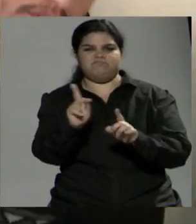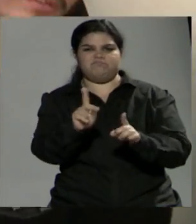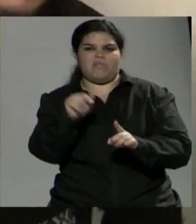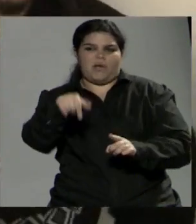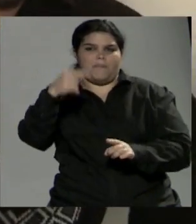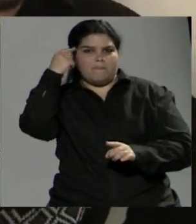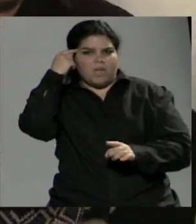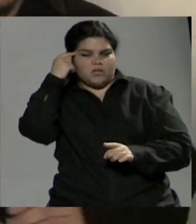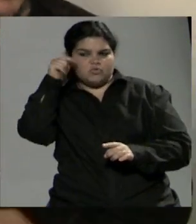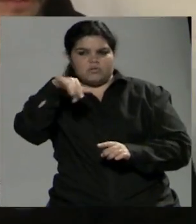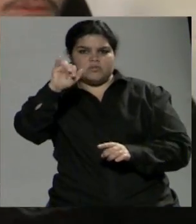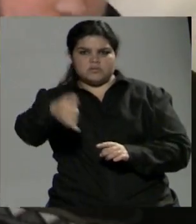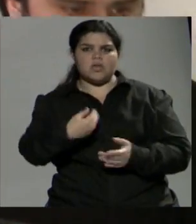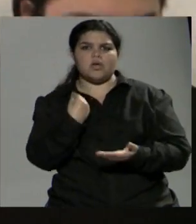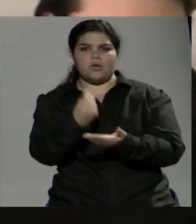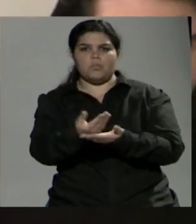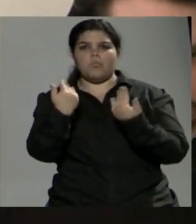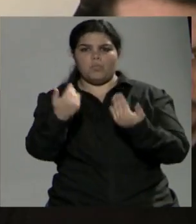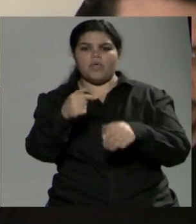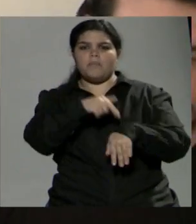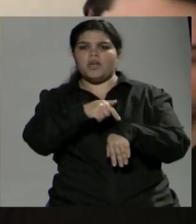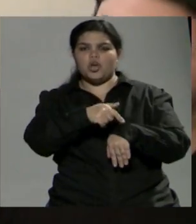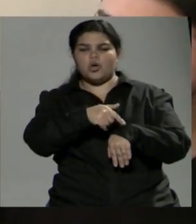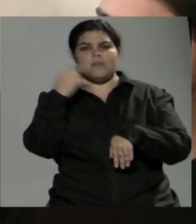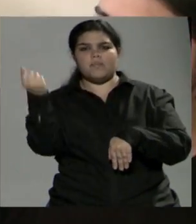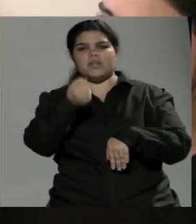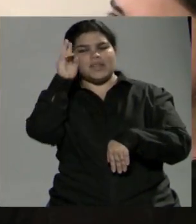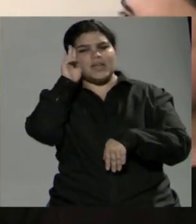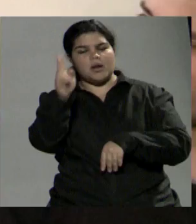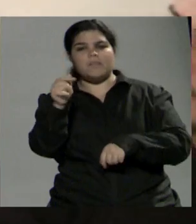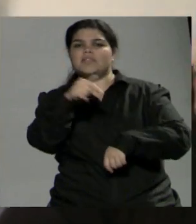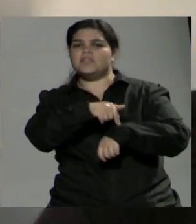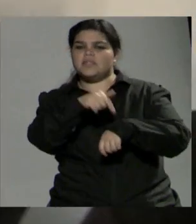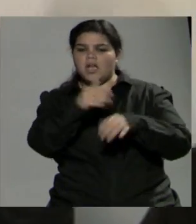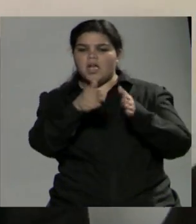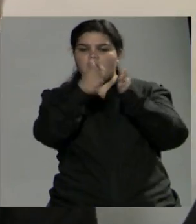ajustarse a la Constitución es una cuestión obvia.